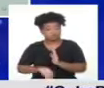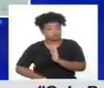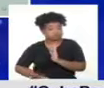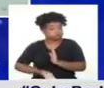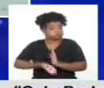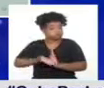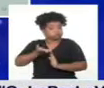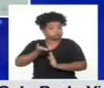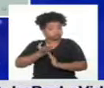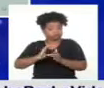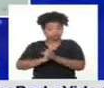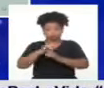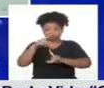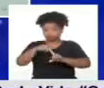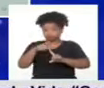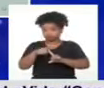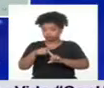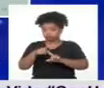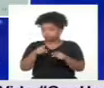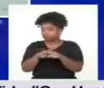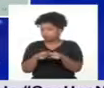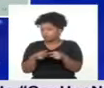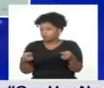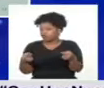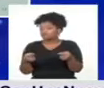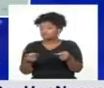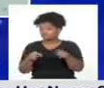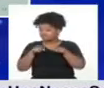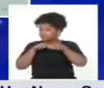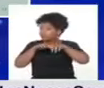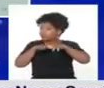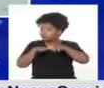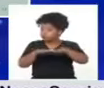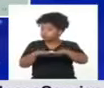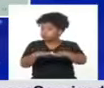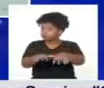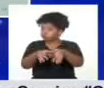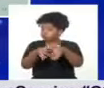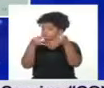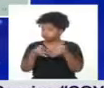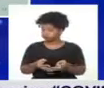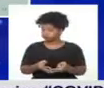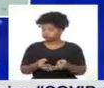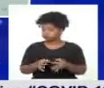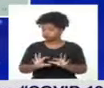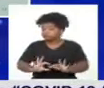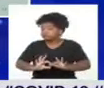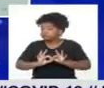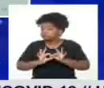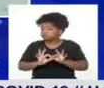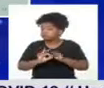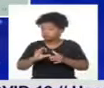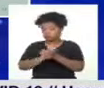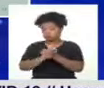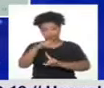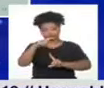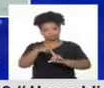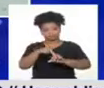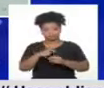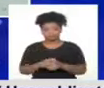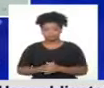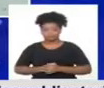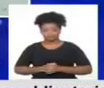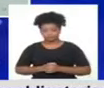territorio, evidenciando que se mantiene una transmisión importante en todos sus municipios o